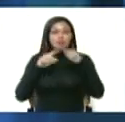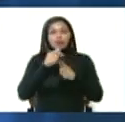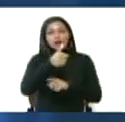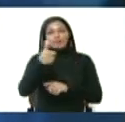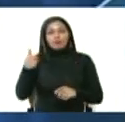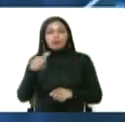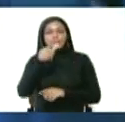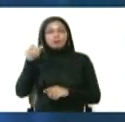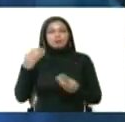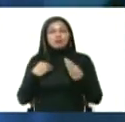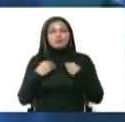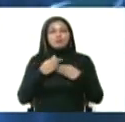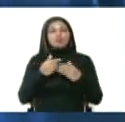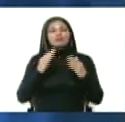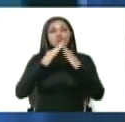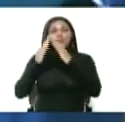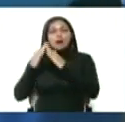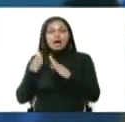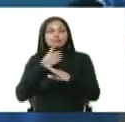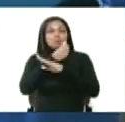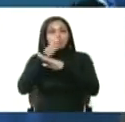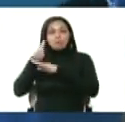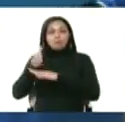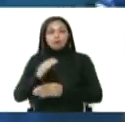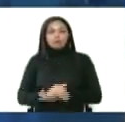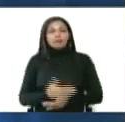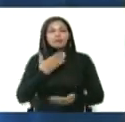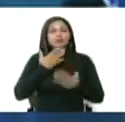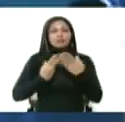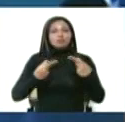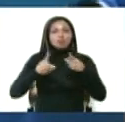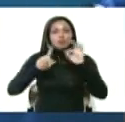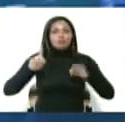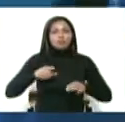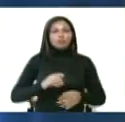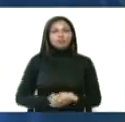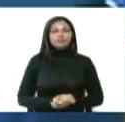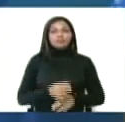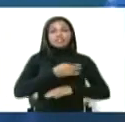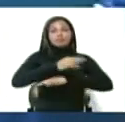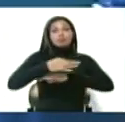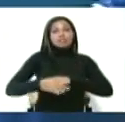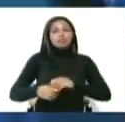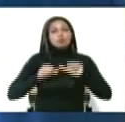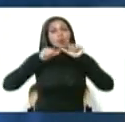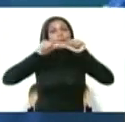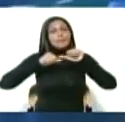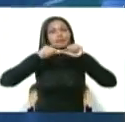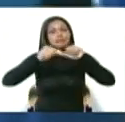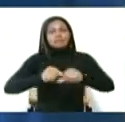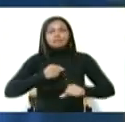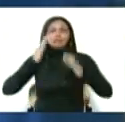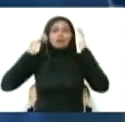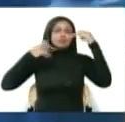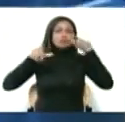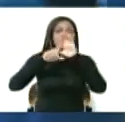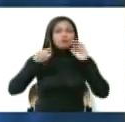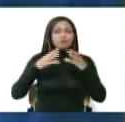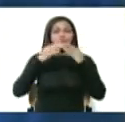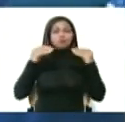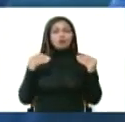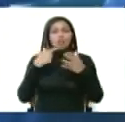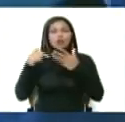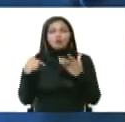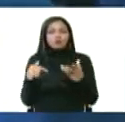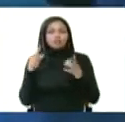uno de los pacientes en sus hogares, en su sitio. Y por eso agradecerle, presidente. Este municipio va a seguir al frente para atender todas las vicisitudes